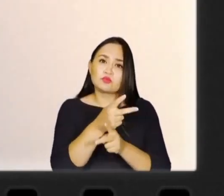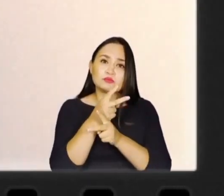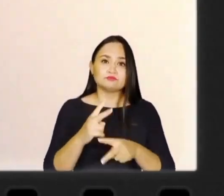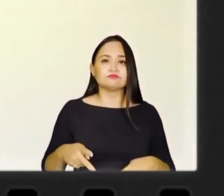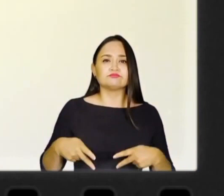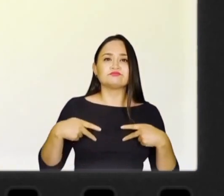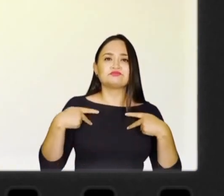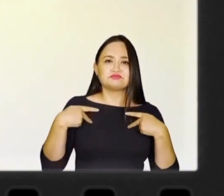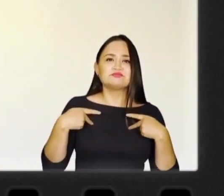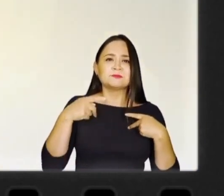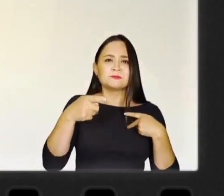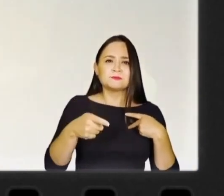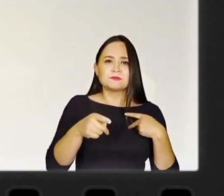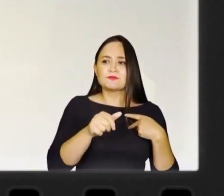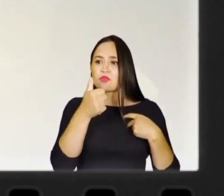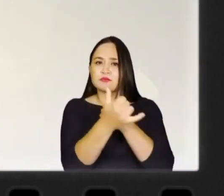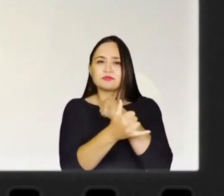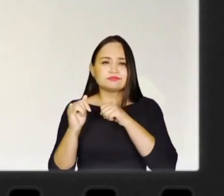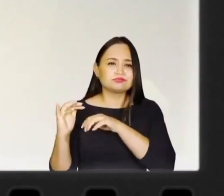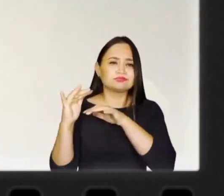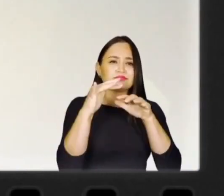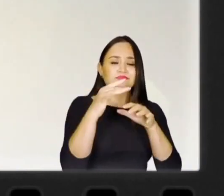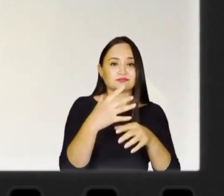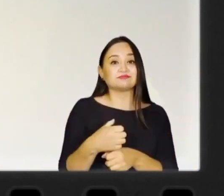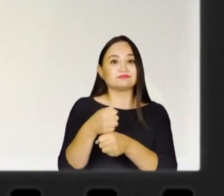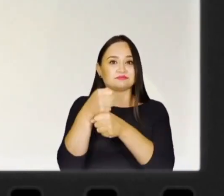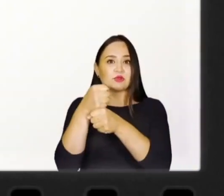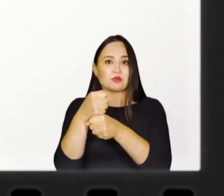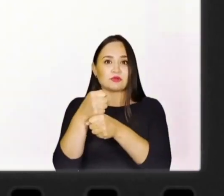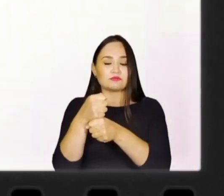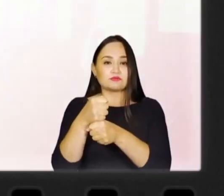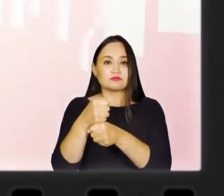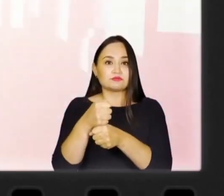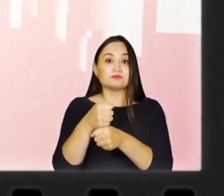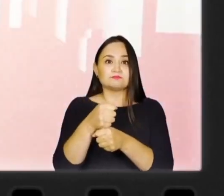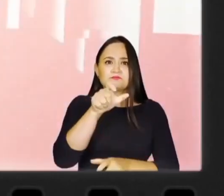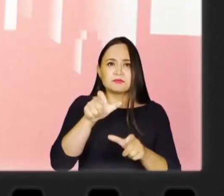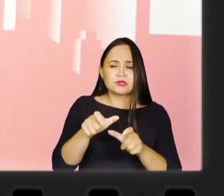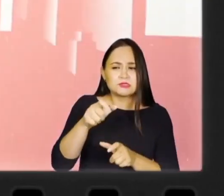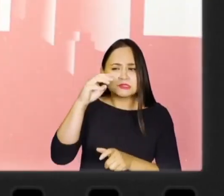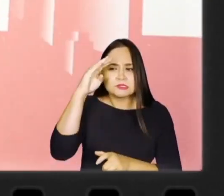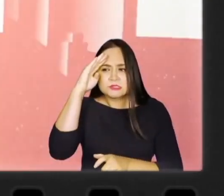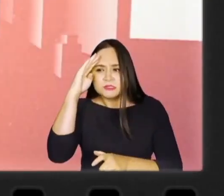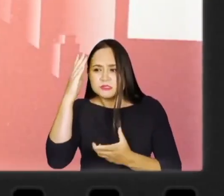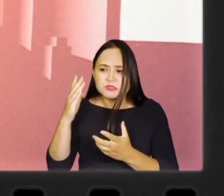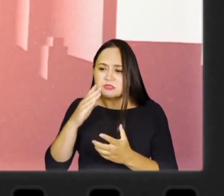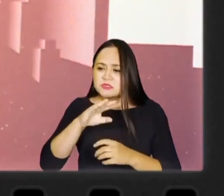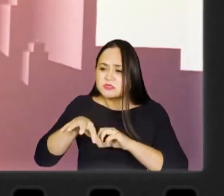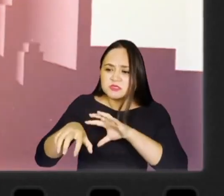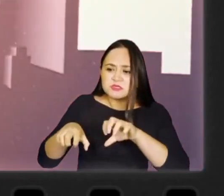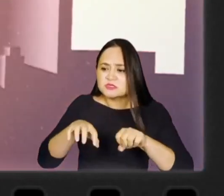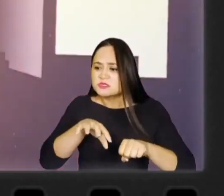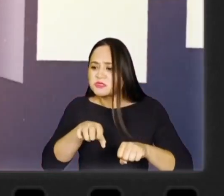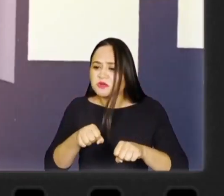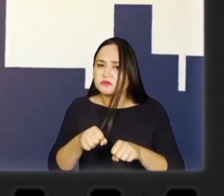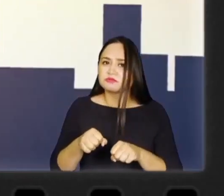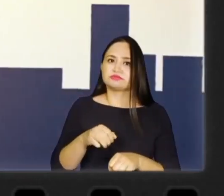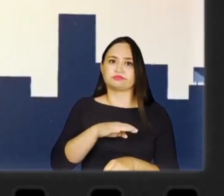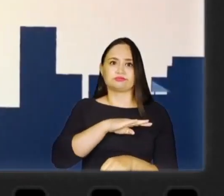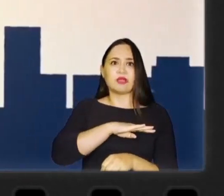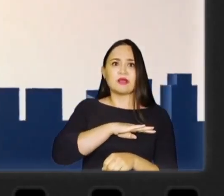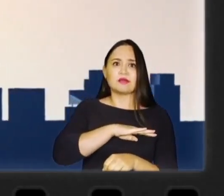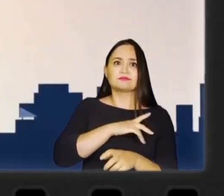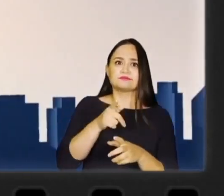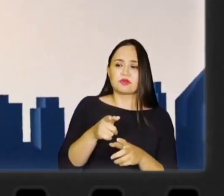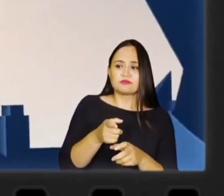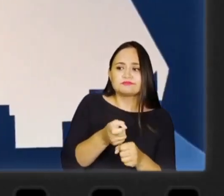viajar. Cuida tu vida. Apuesta por una migración segura. Evita caer en la manipulación de quien te ofrezca